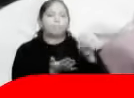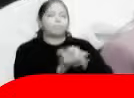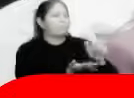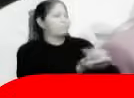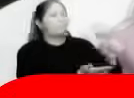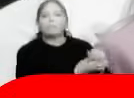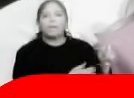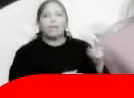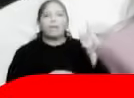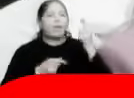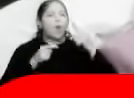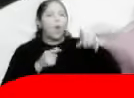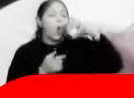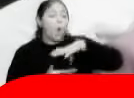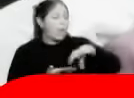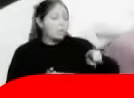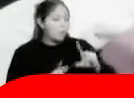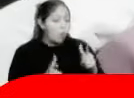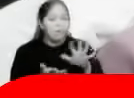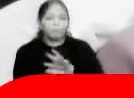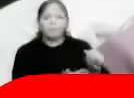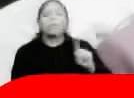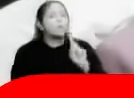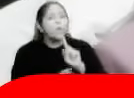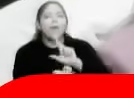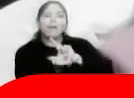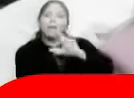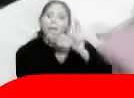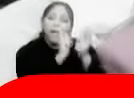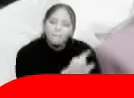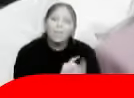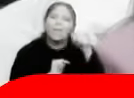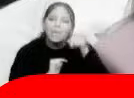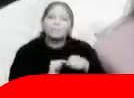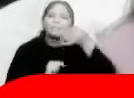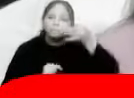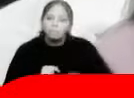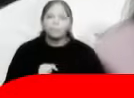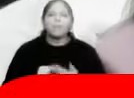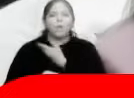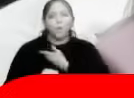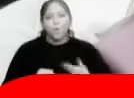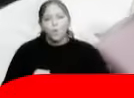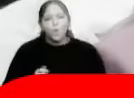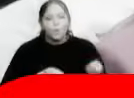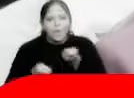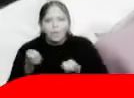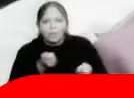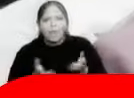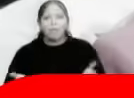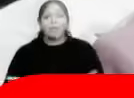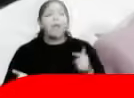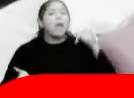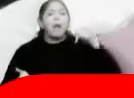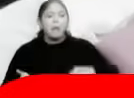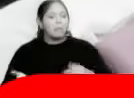teniendo todos los que somos jubilados, pasando. Creo que en la historia de mi vida, tengo 70 años, nunca